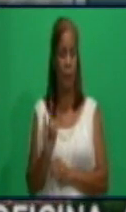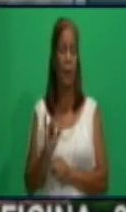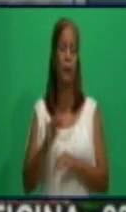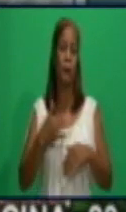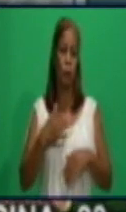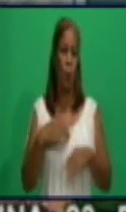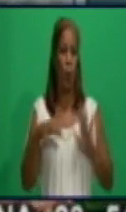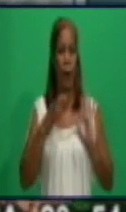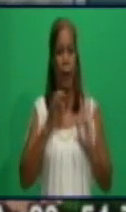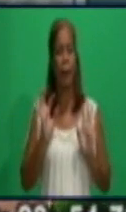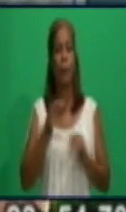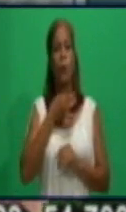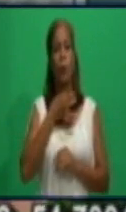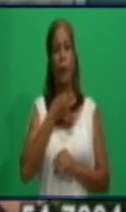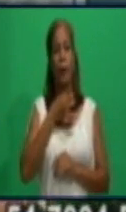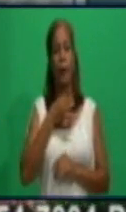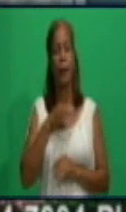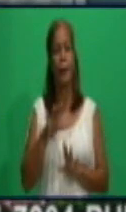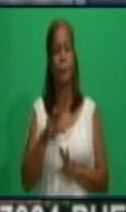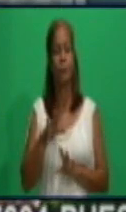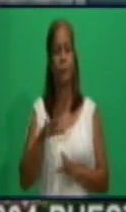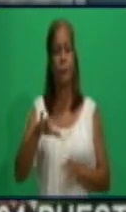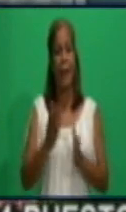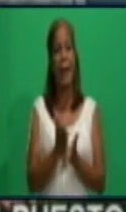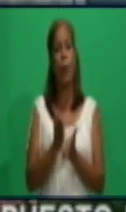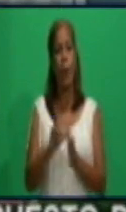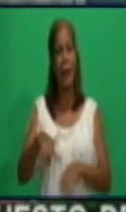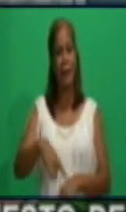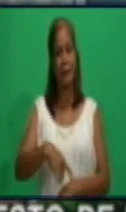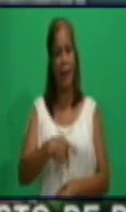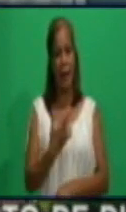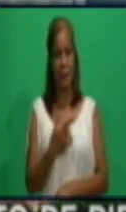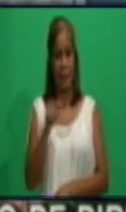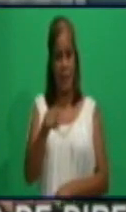la Escuela Profesional de Arte Manuel Muñoz Cedeño. Ese lugar no está